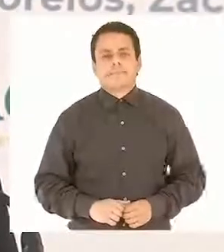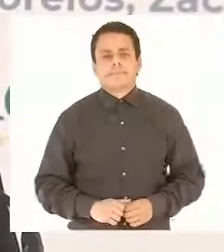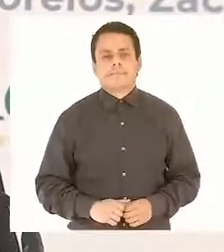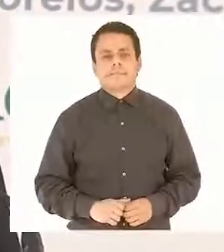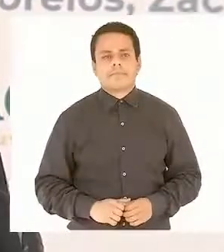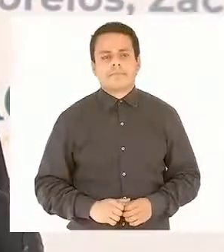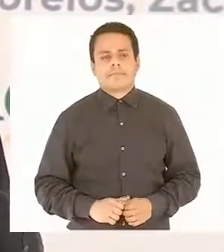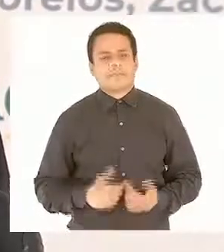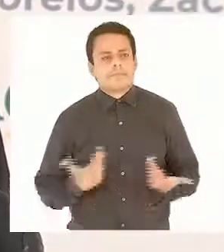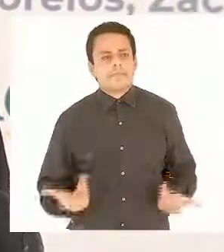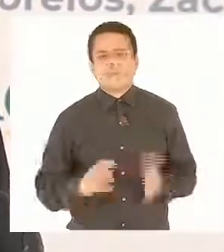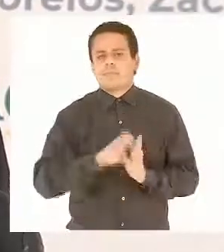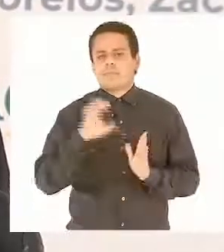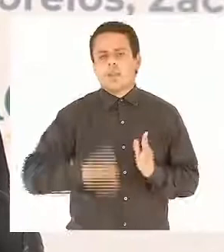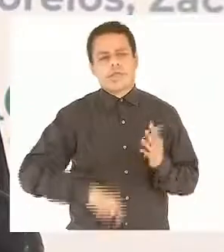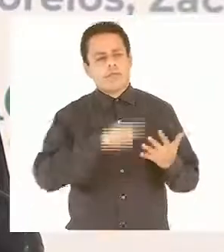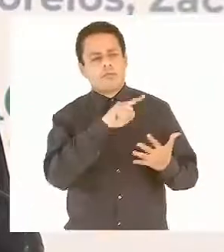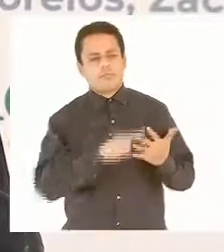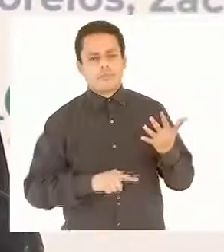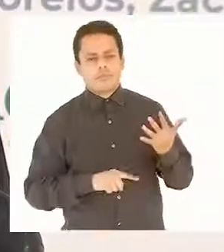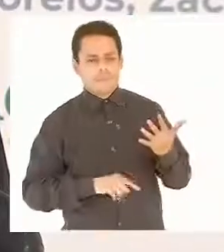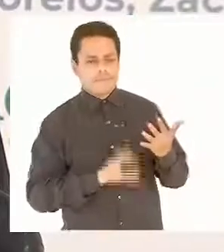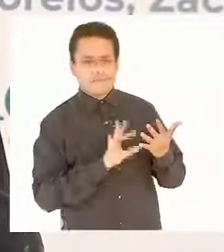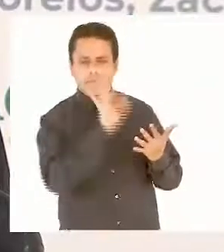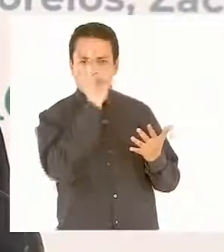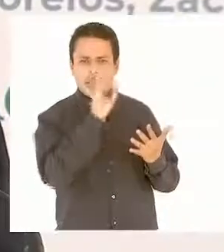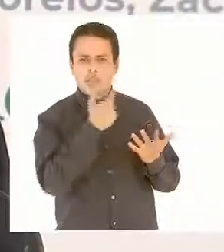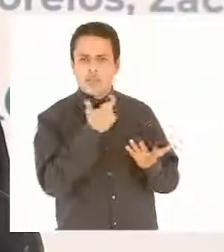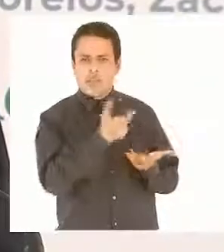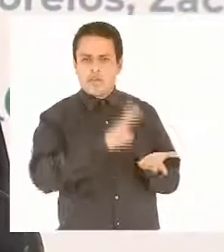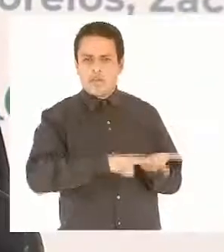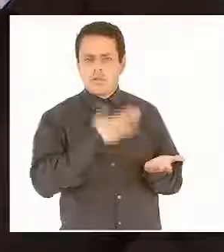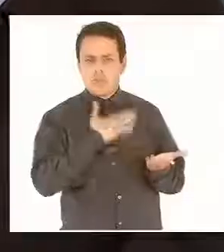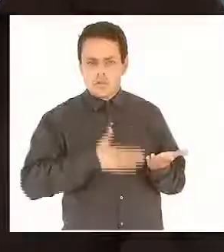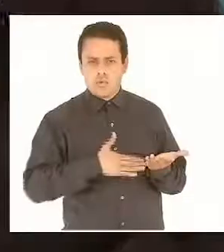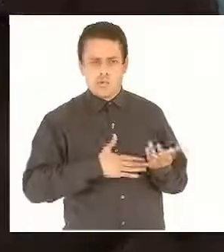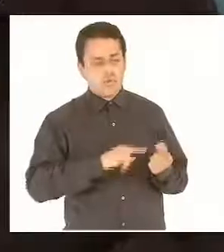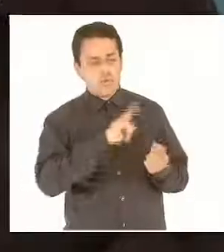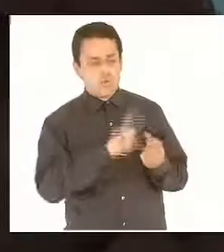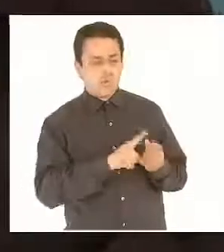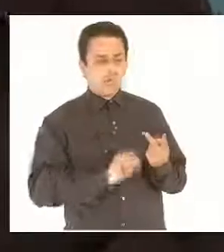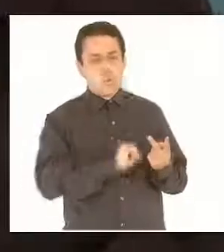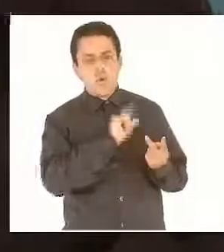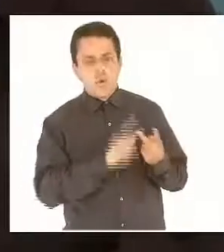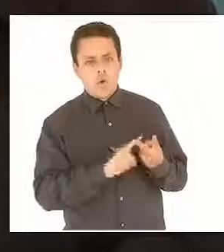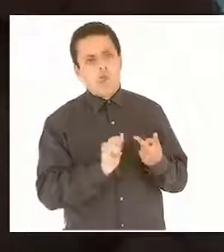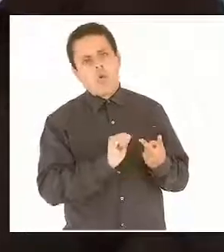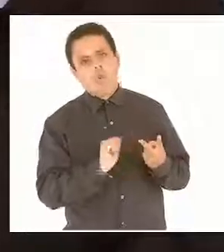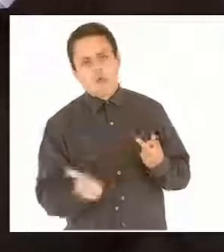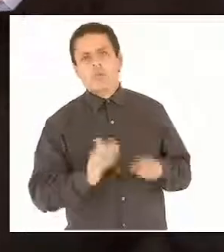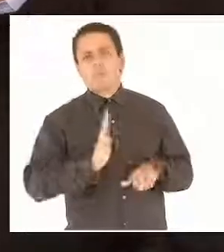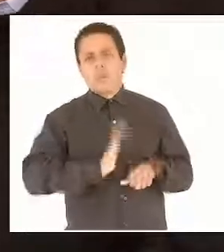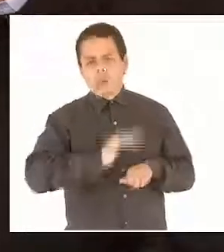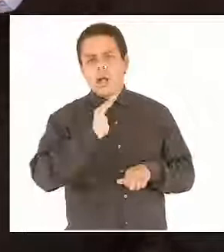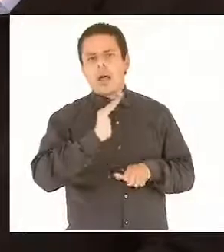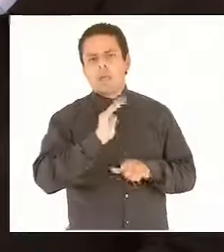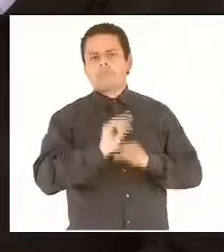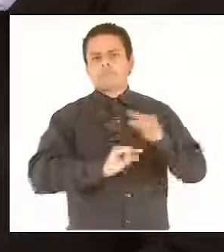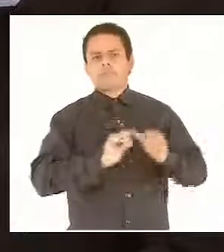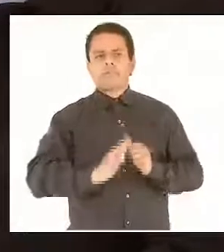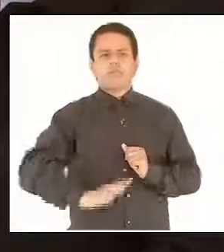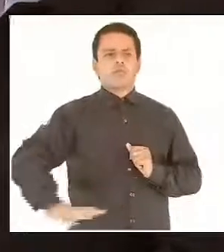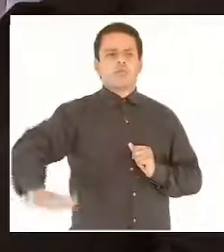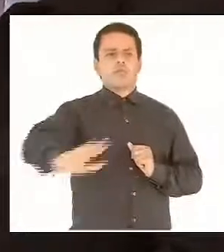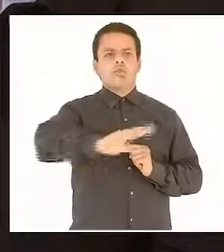Como el programa de precios de garantía, vamos a ir extendiendo a todo